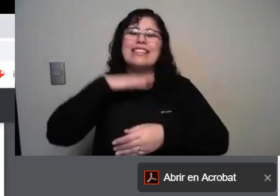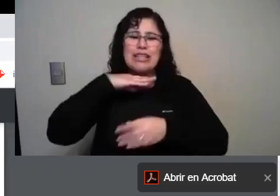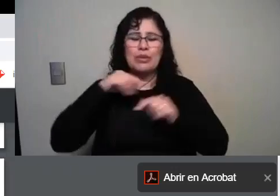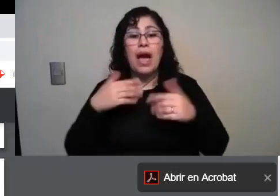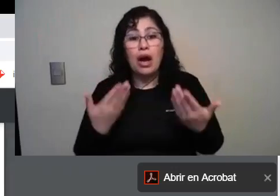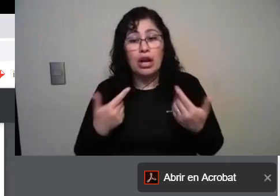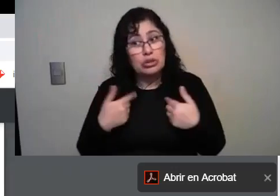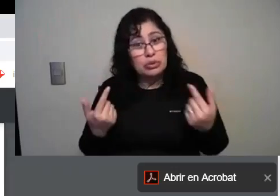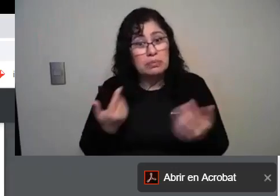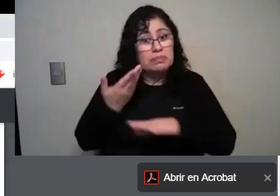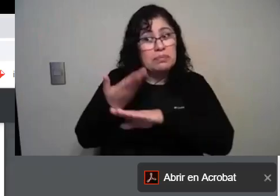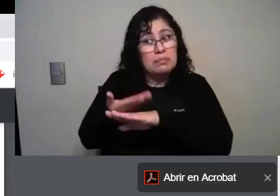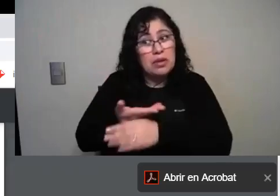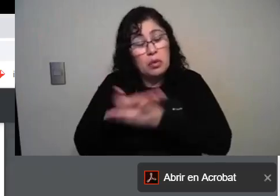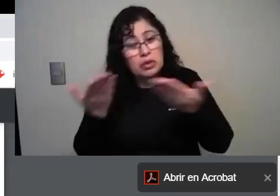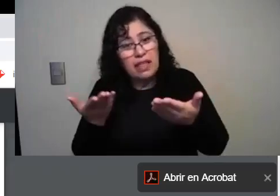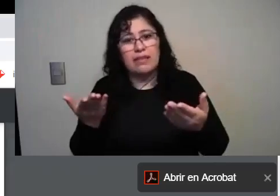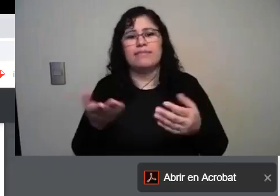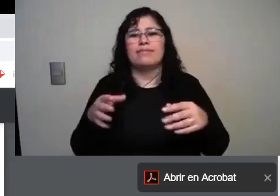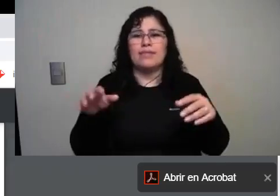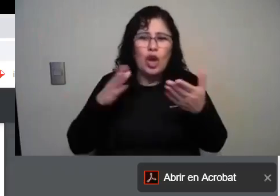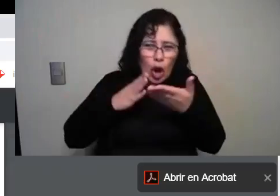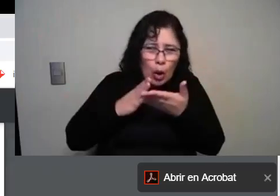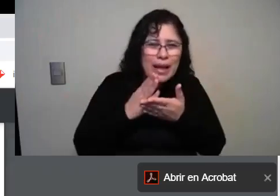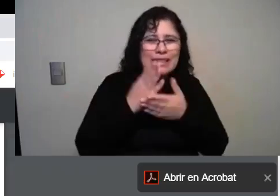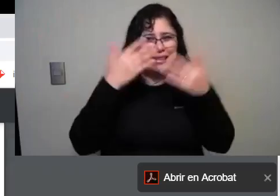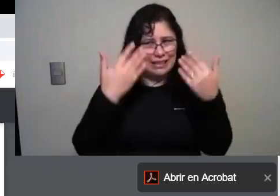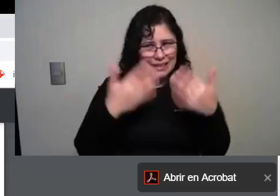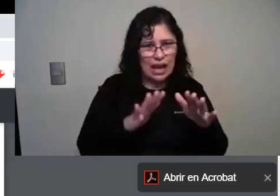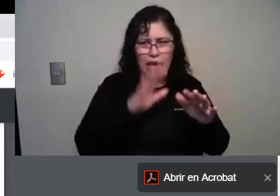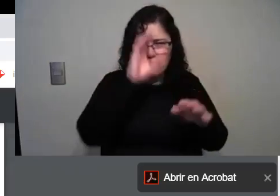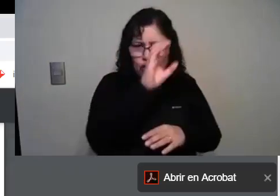comenzar, digamos, a armar esto, si bien va a ser para los meses de diciembre.